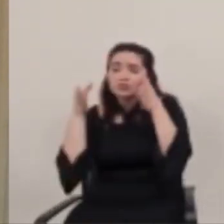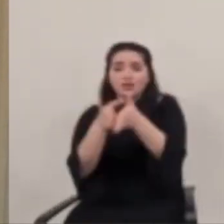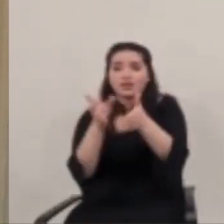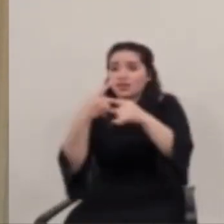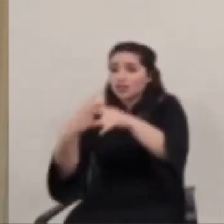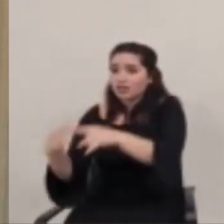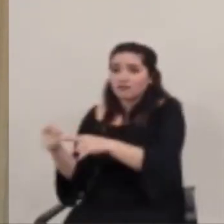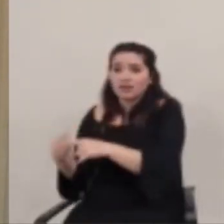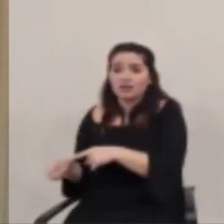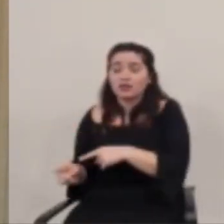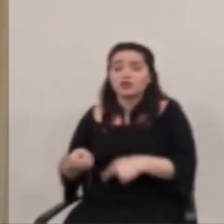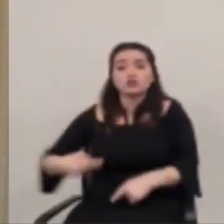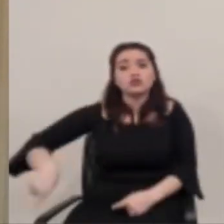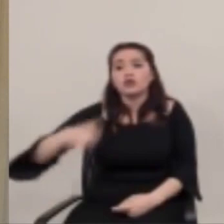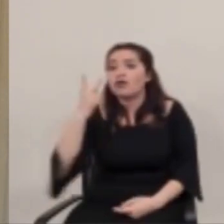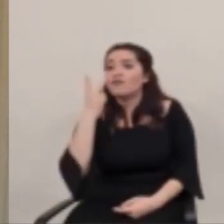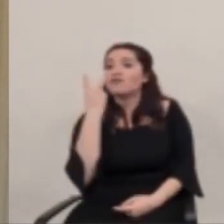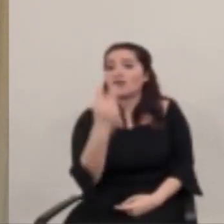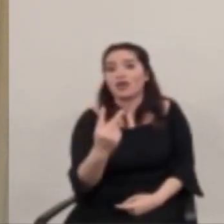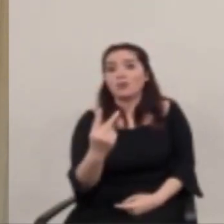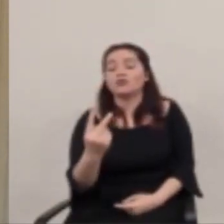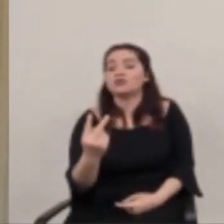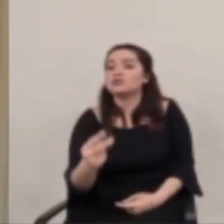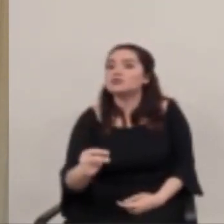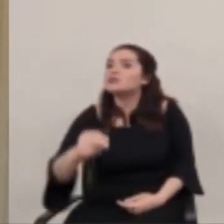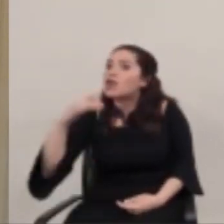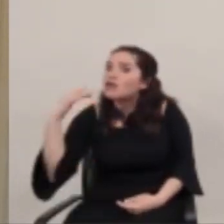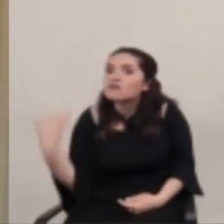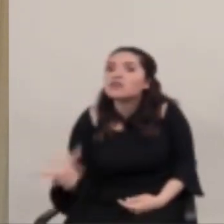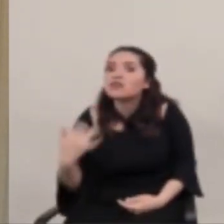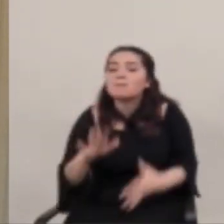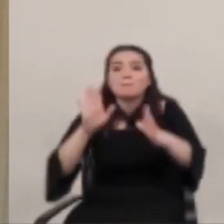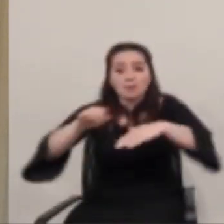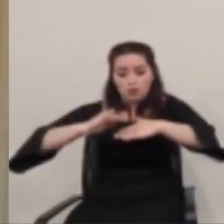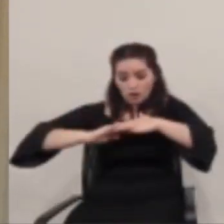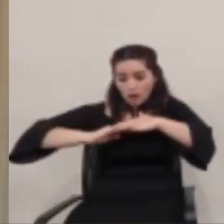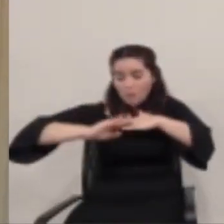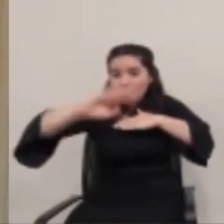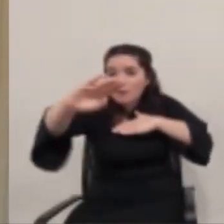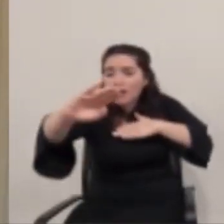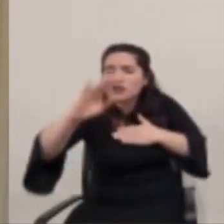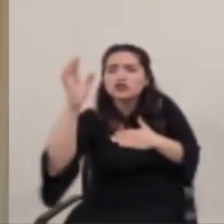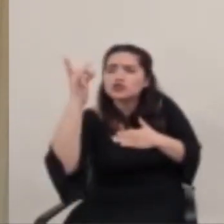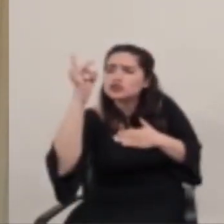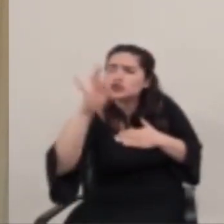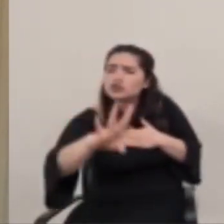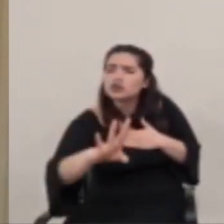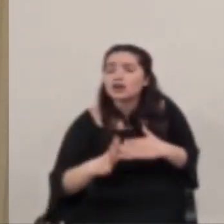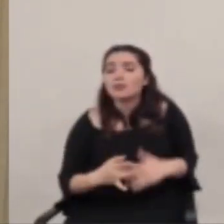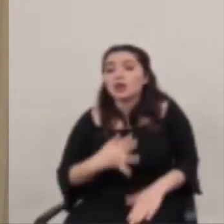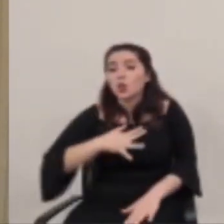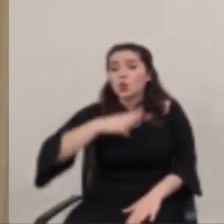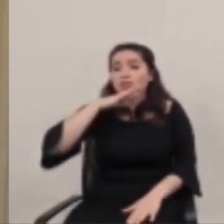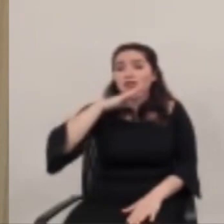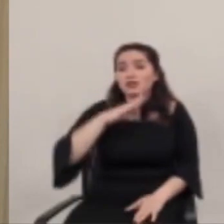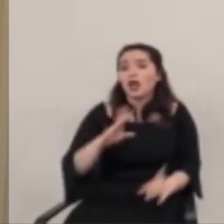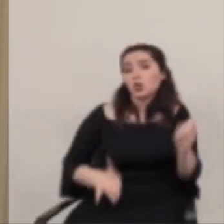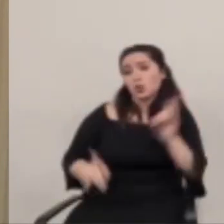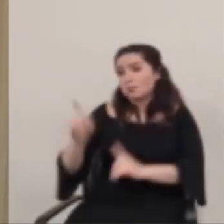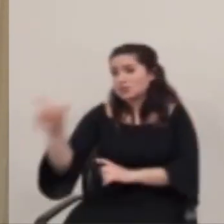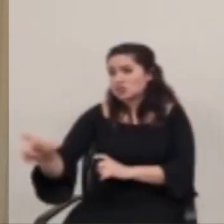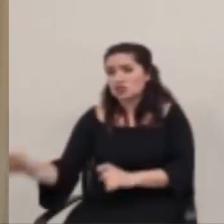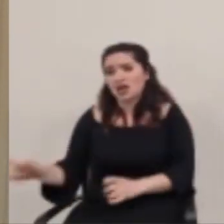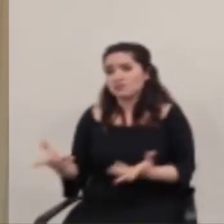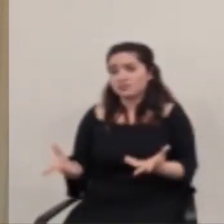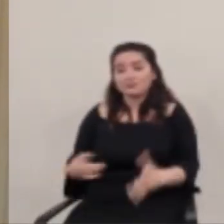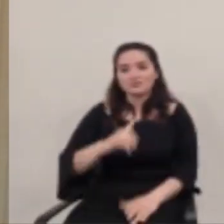nosotros veamos algo, porque evidentemente, tal como esa rampa, no va a ser solamente útil y necesaria para determinadas personas,